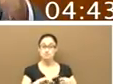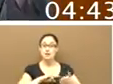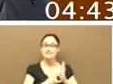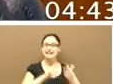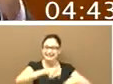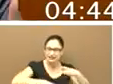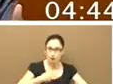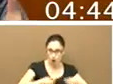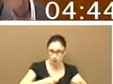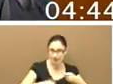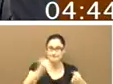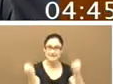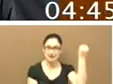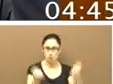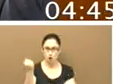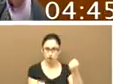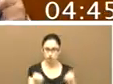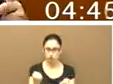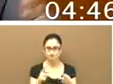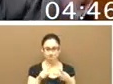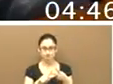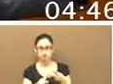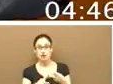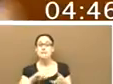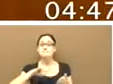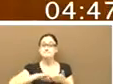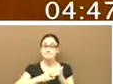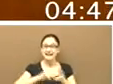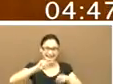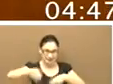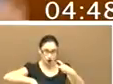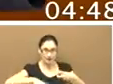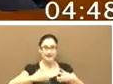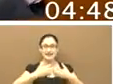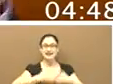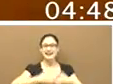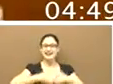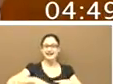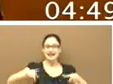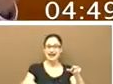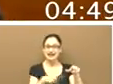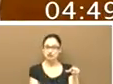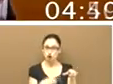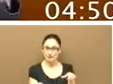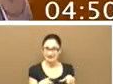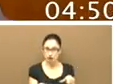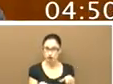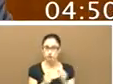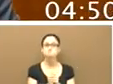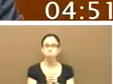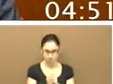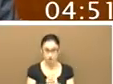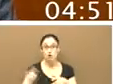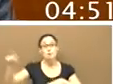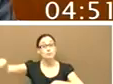rehabilitación de instalaciones eléctricas un plan renove de electrodomésticos que por cierto la han sacado ustedes voy terminando señor diputado voy terminando pero con la